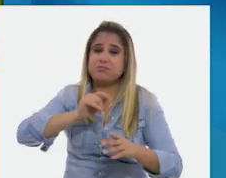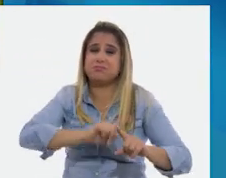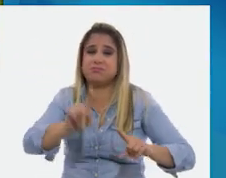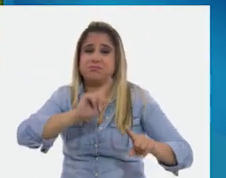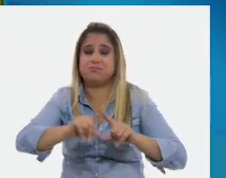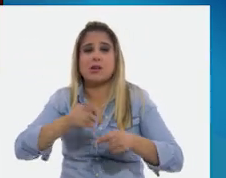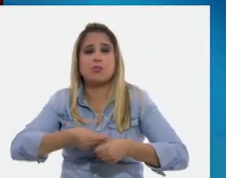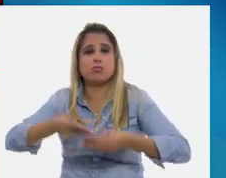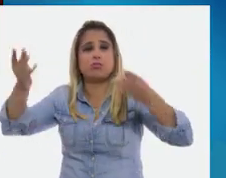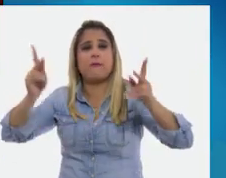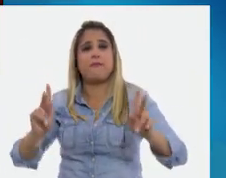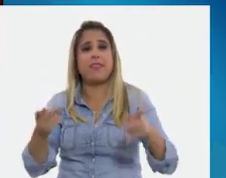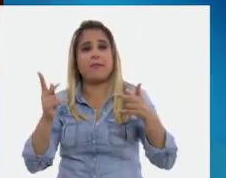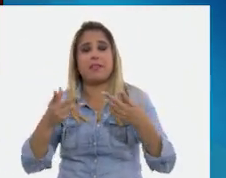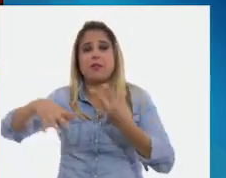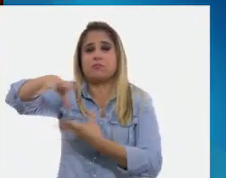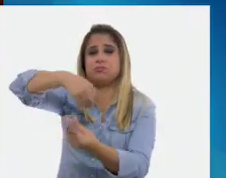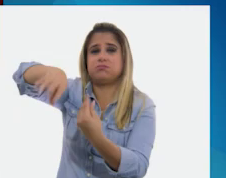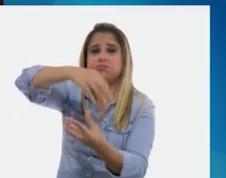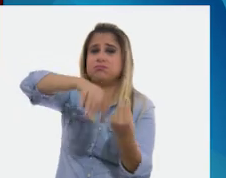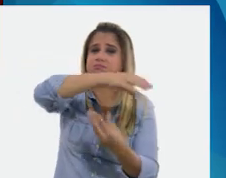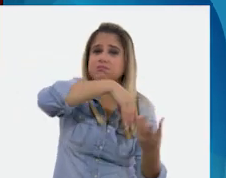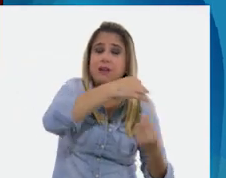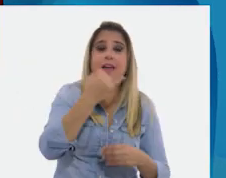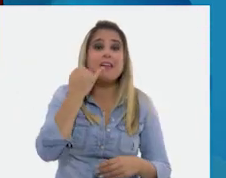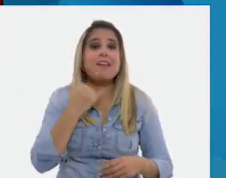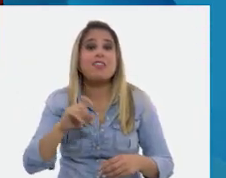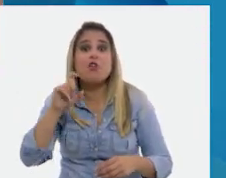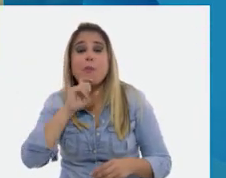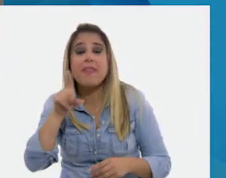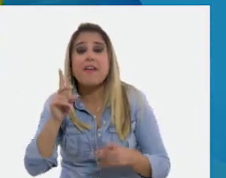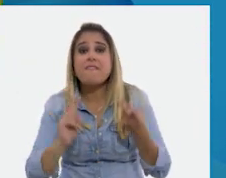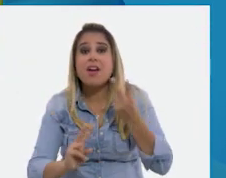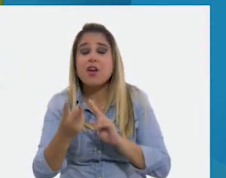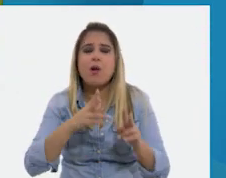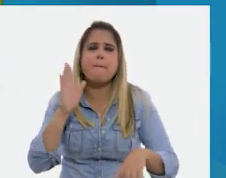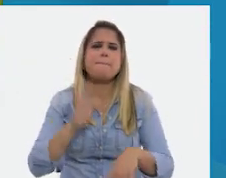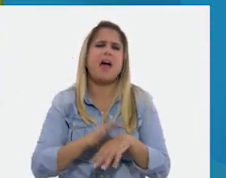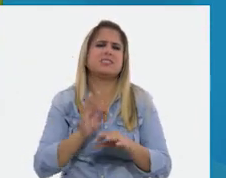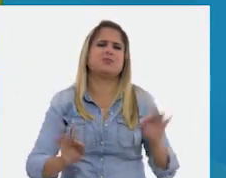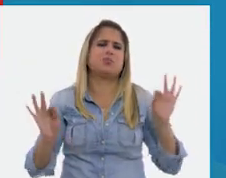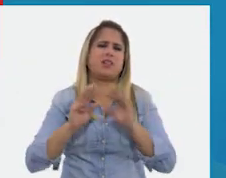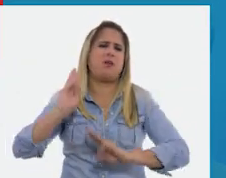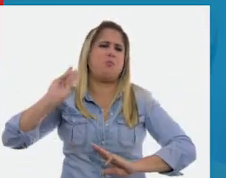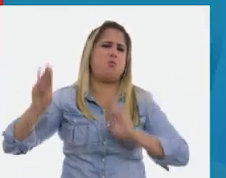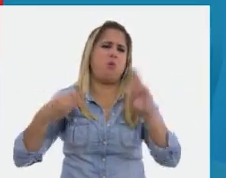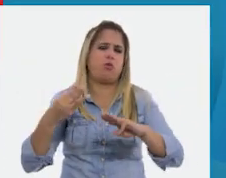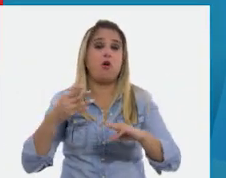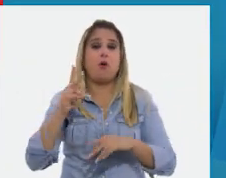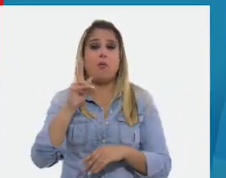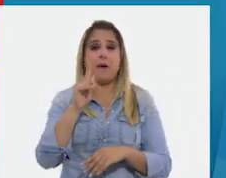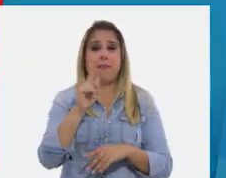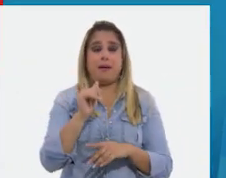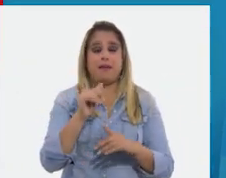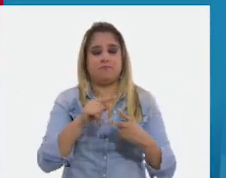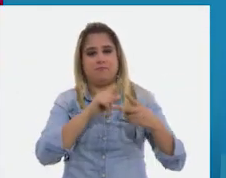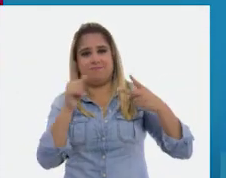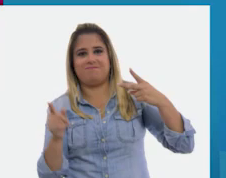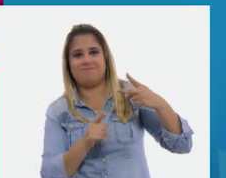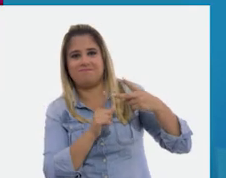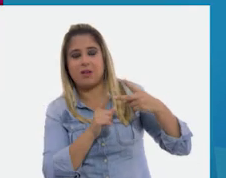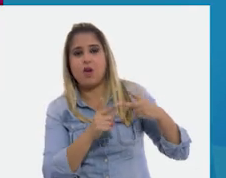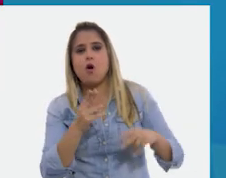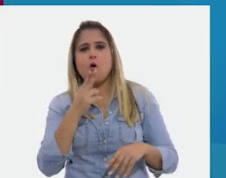distribuidos. El jitomate es el segundo vegetal más importante en el mundo después de la papa. Su uso como